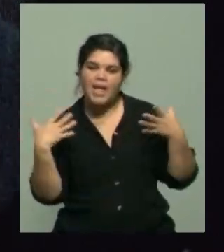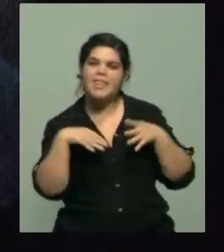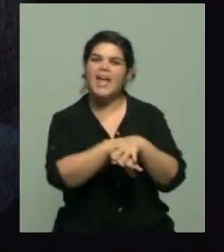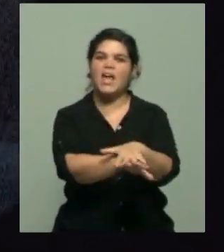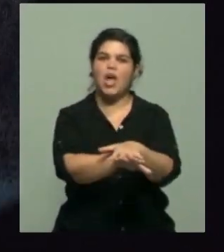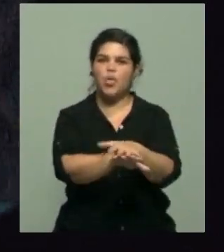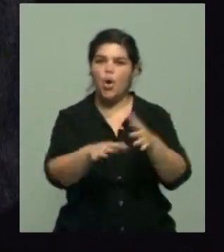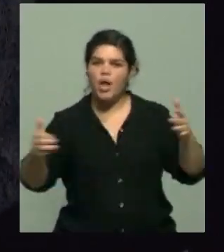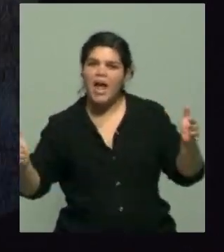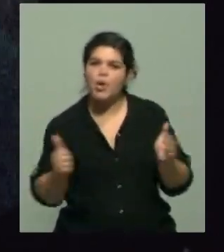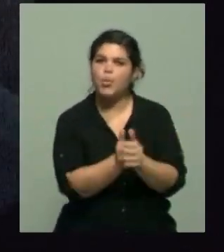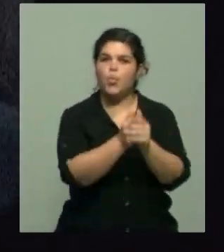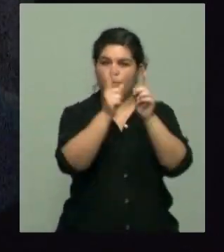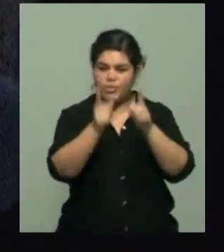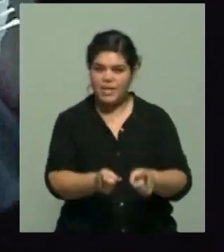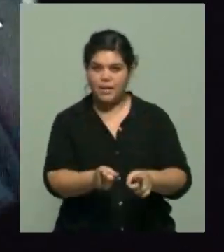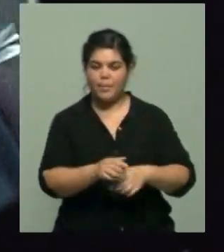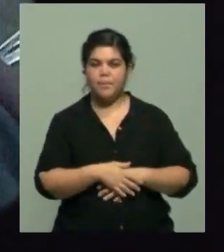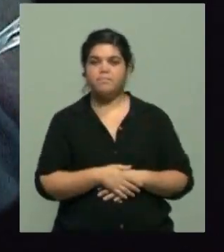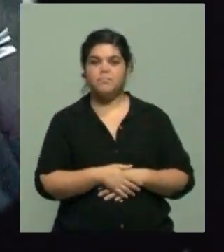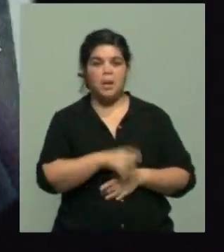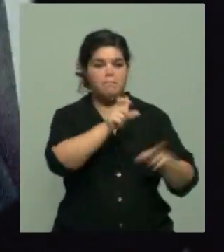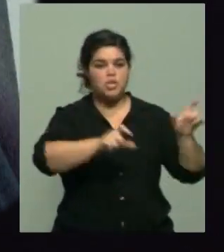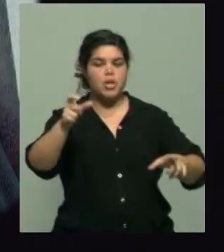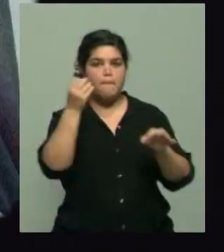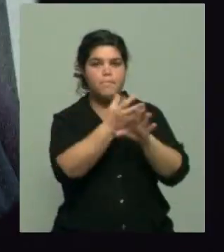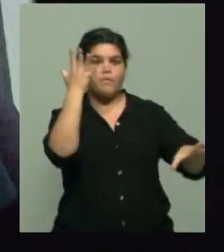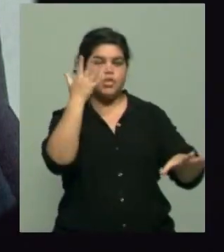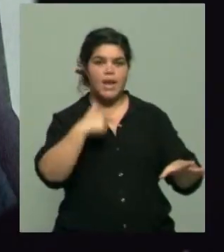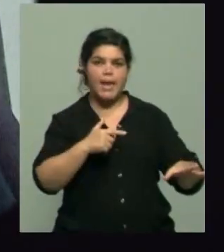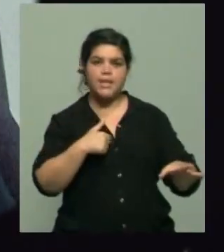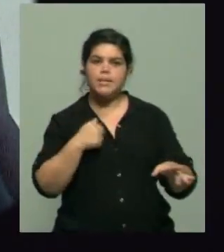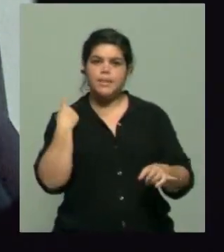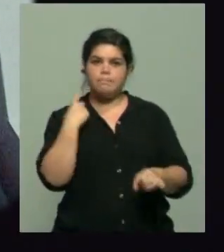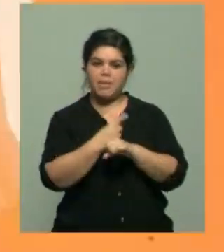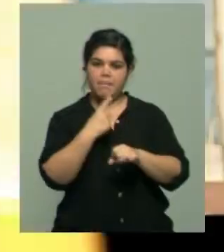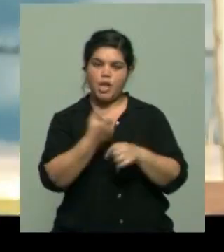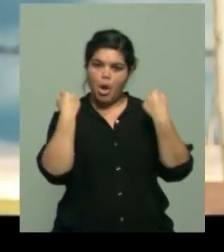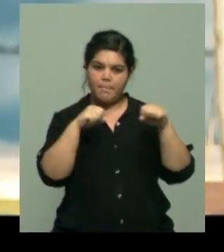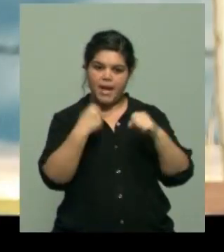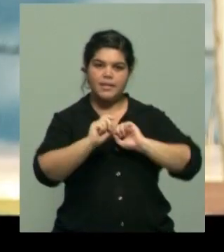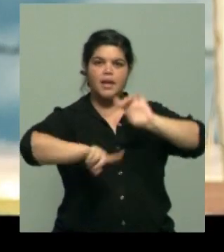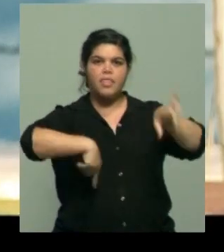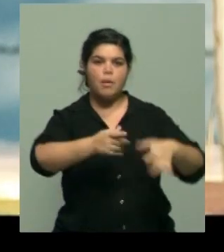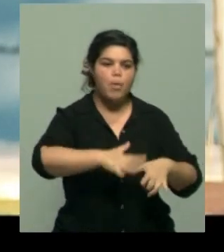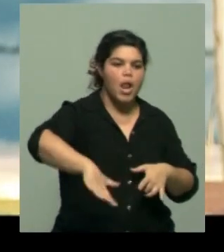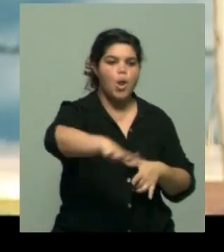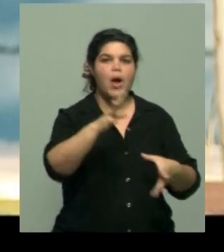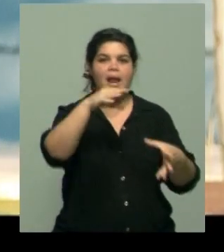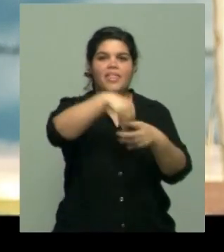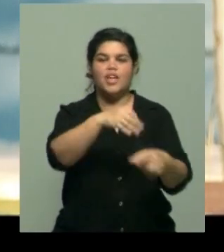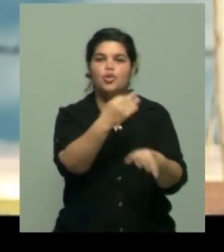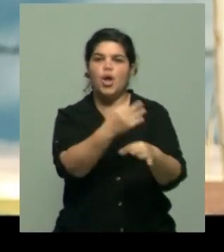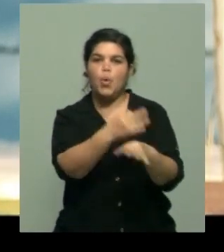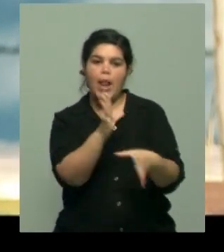Inclusiva. Los profesionales se ven primero en la facultad y después se ven en el campo, ¿no? En la escuela, nuevamente cada uno desarrollando